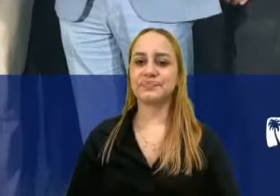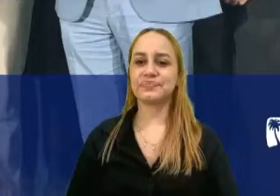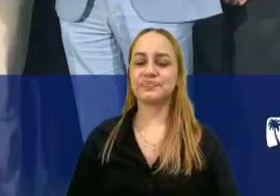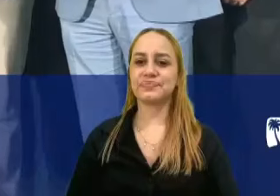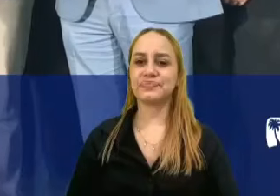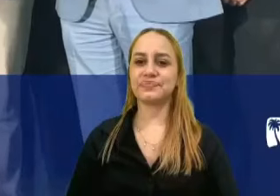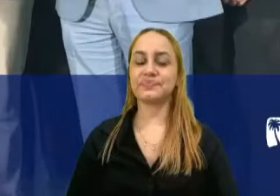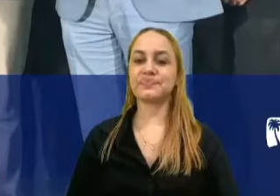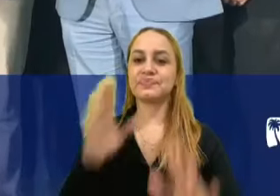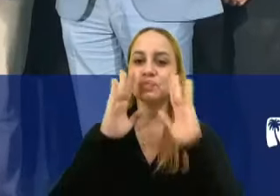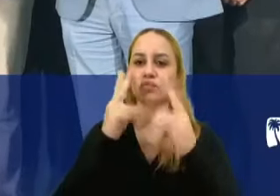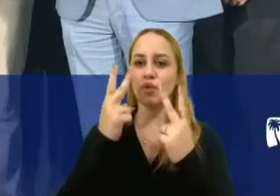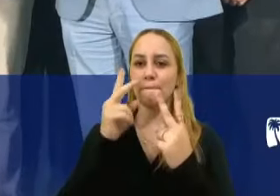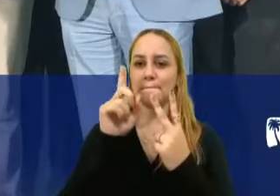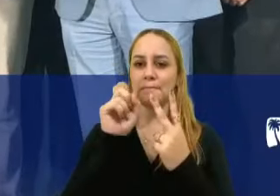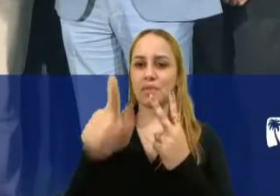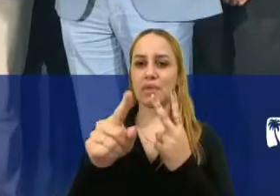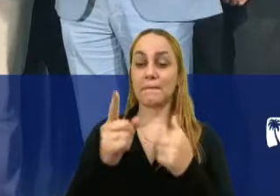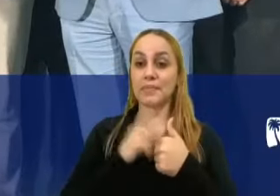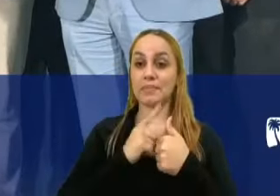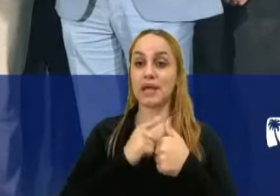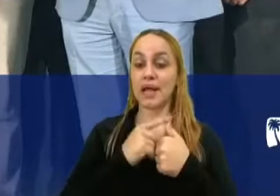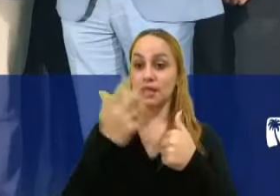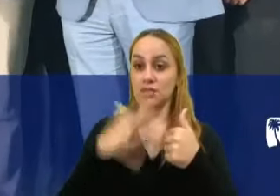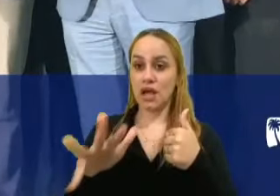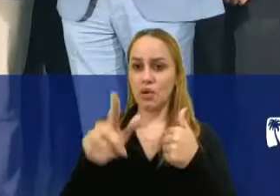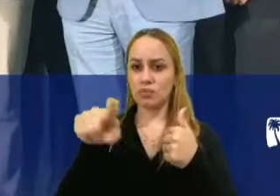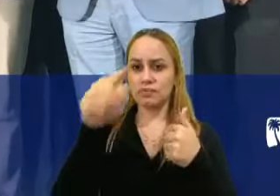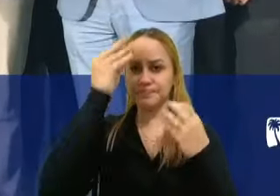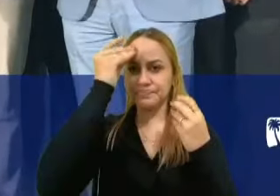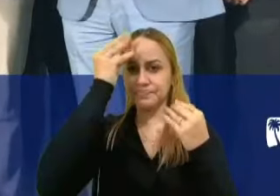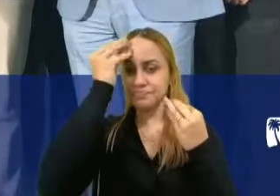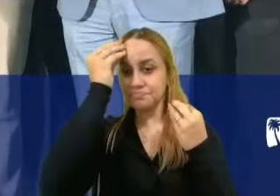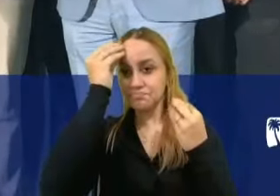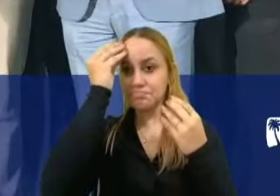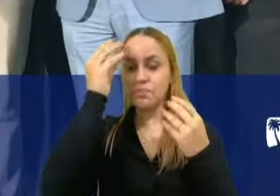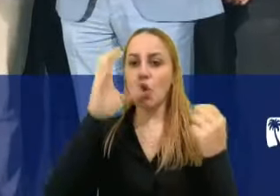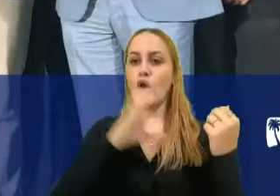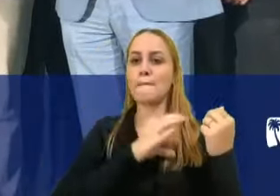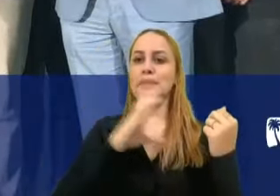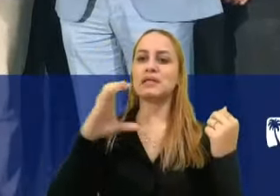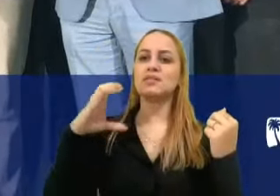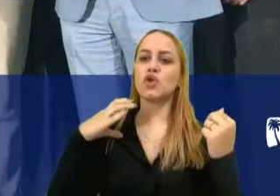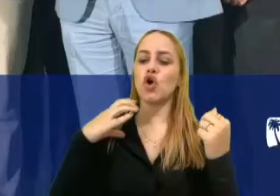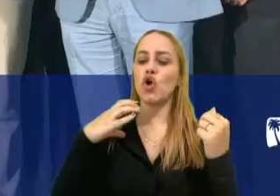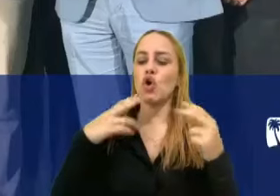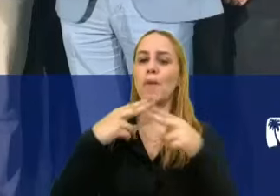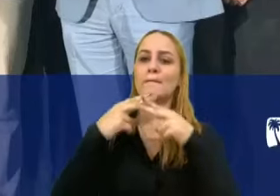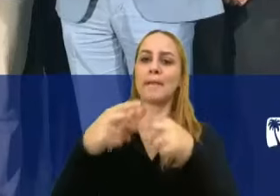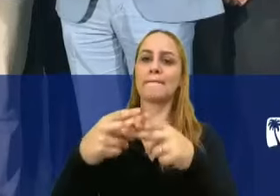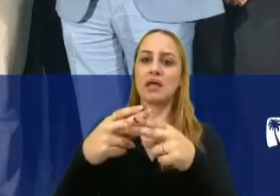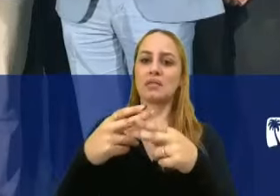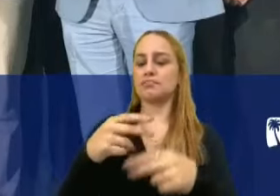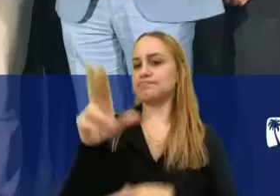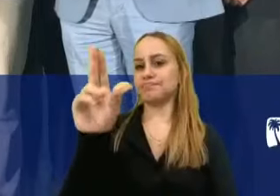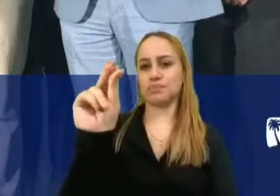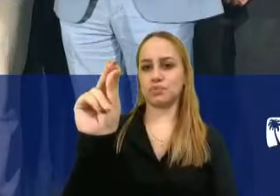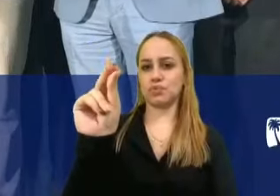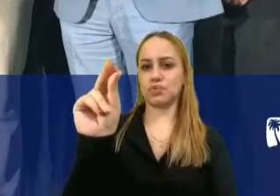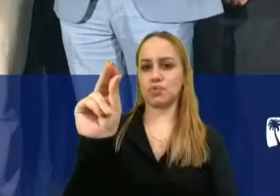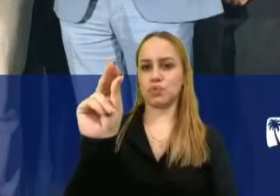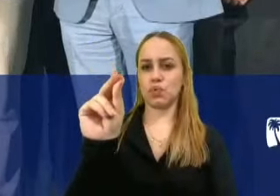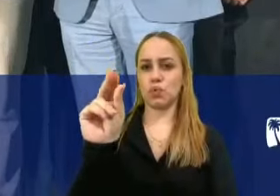para determinar su composición final no se van a asignar las las comisiones en el día de hoy no si la asignaron si